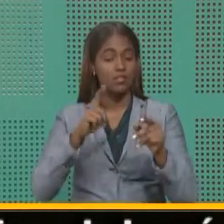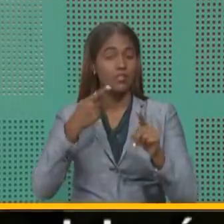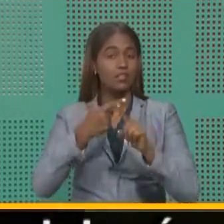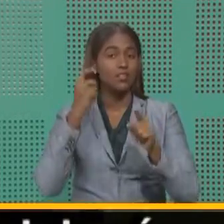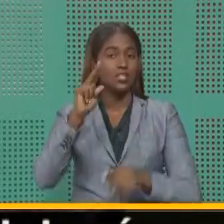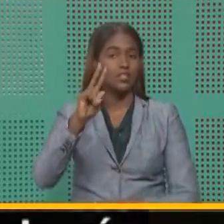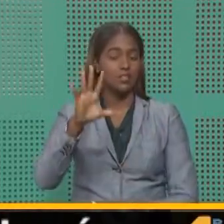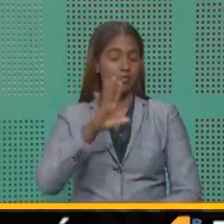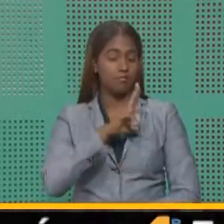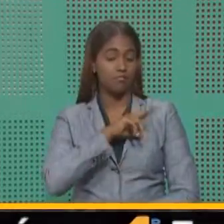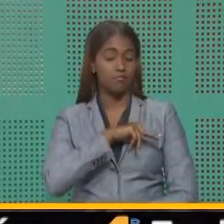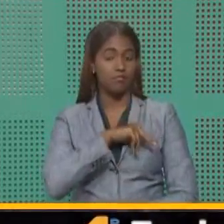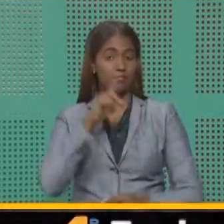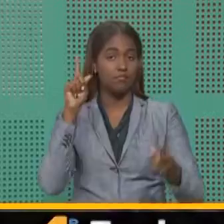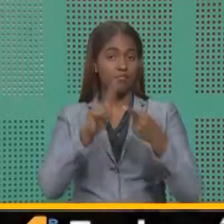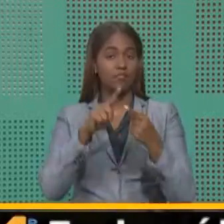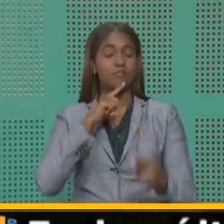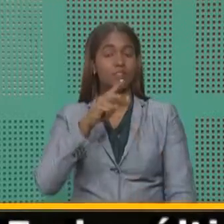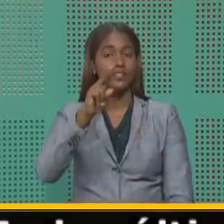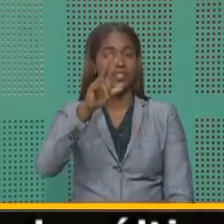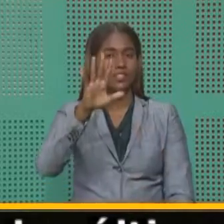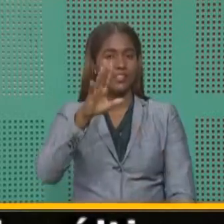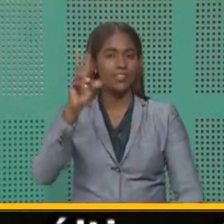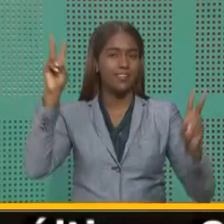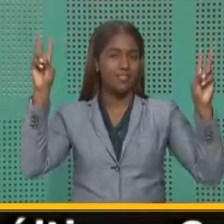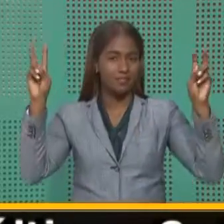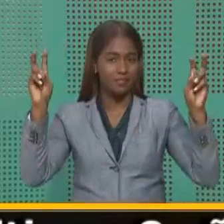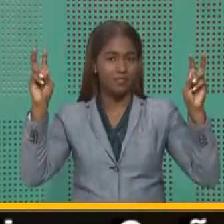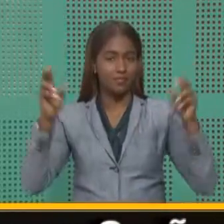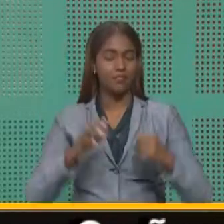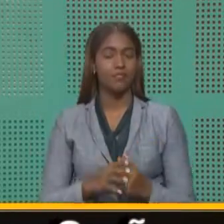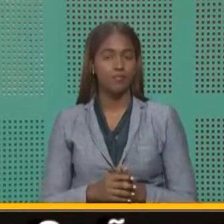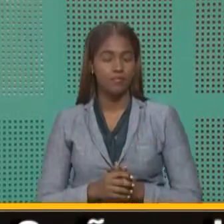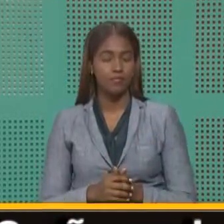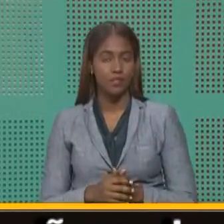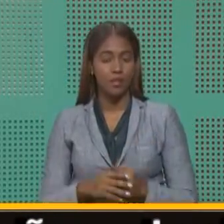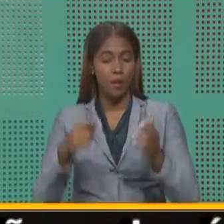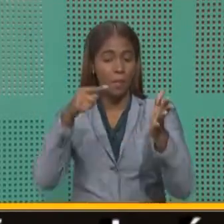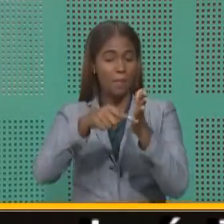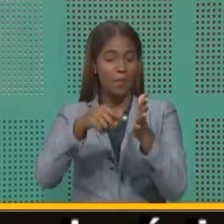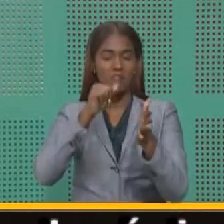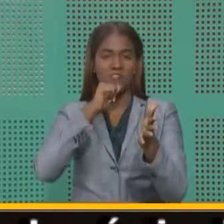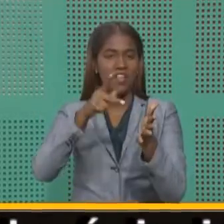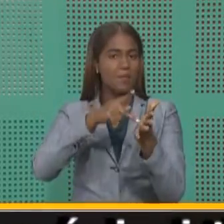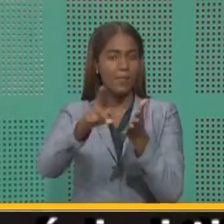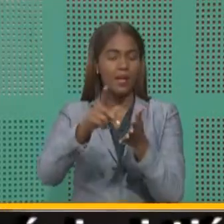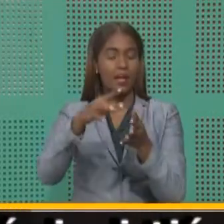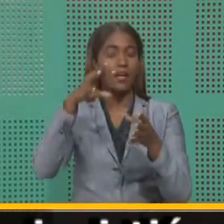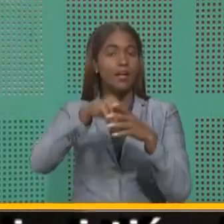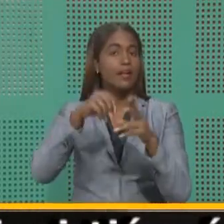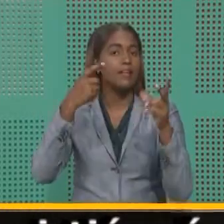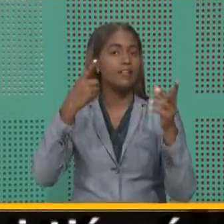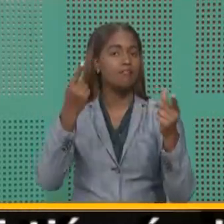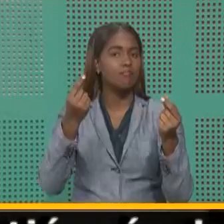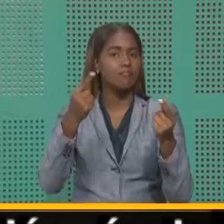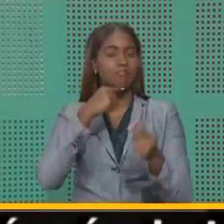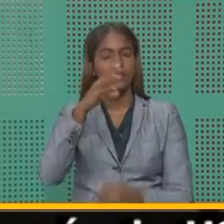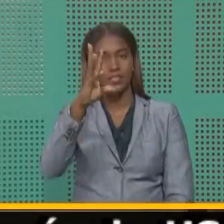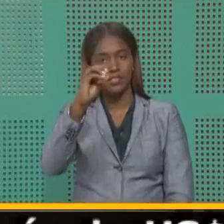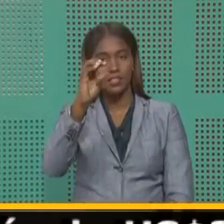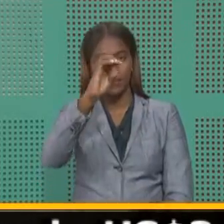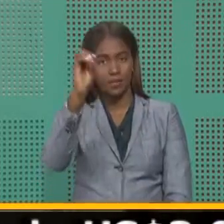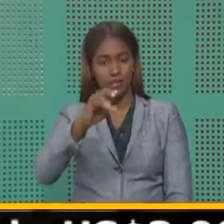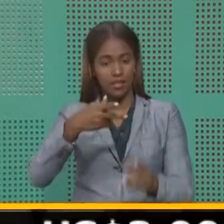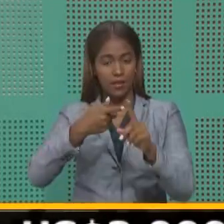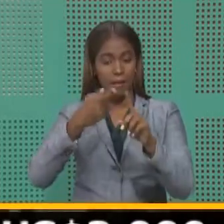25 de noviembre hasta el 25 de enero las exoneraciones del pago consisten en un 60%